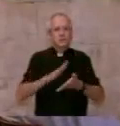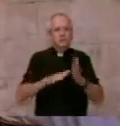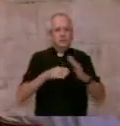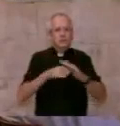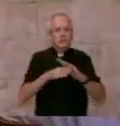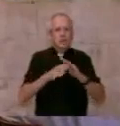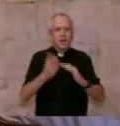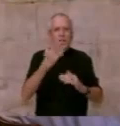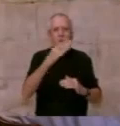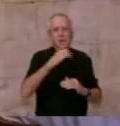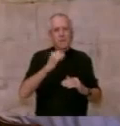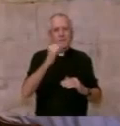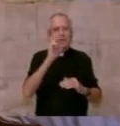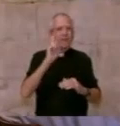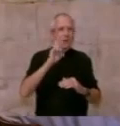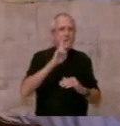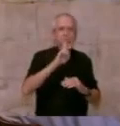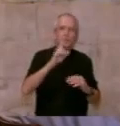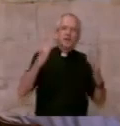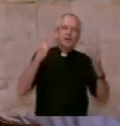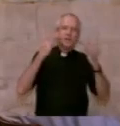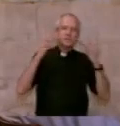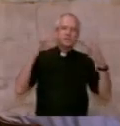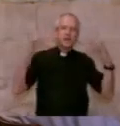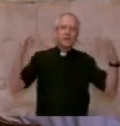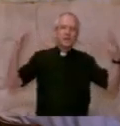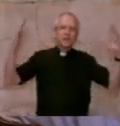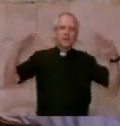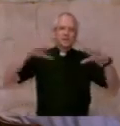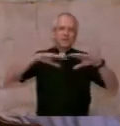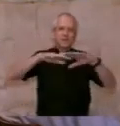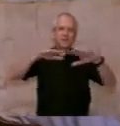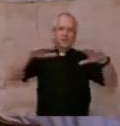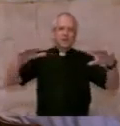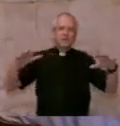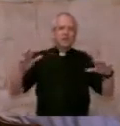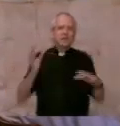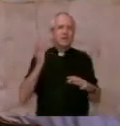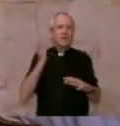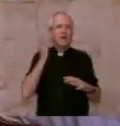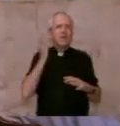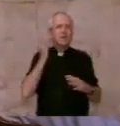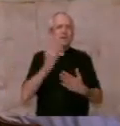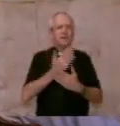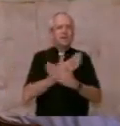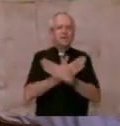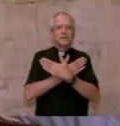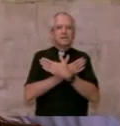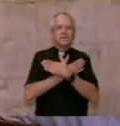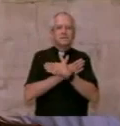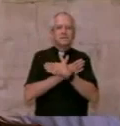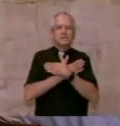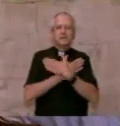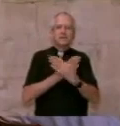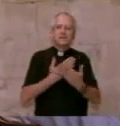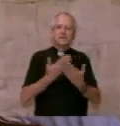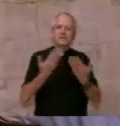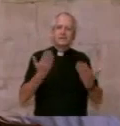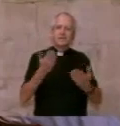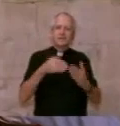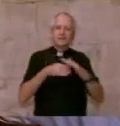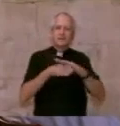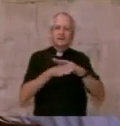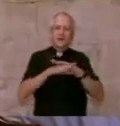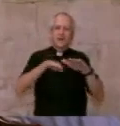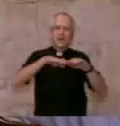quedó maravillado al ver el extraño resplandor que rodeaba a una señora llena de gracia y majestad que se dirigía